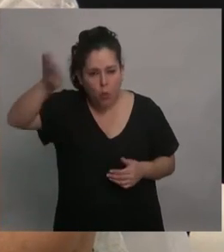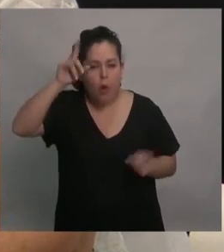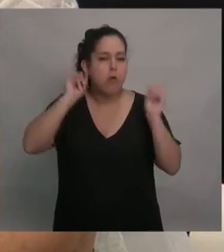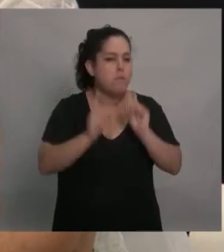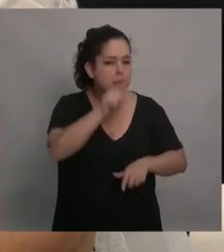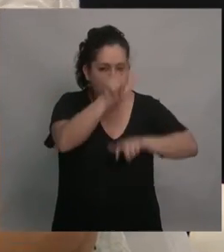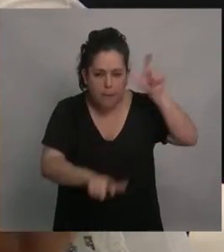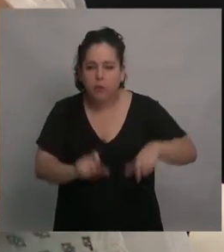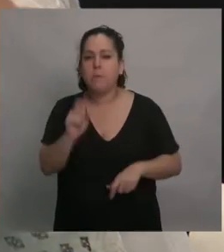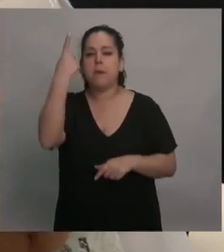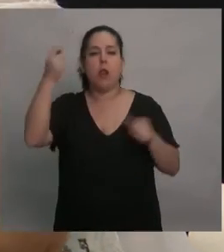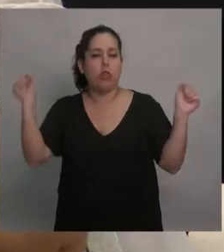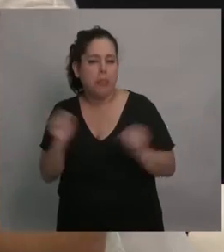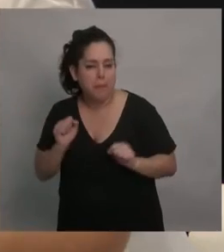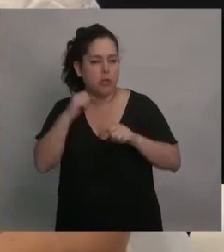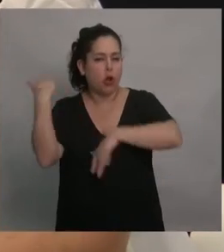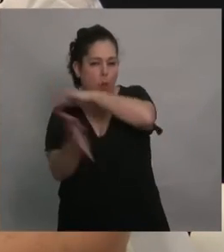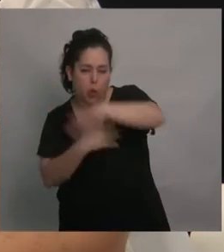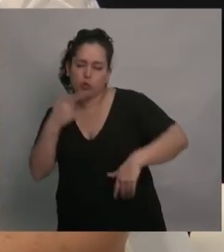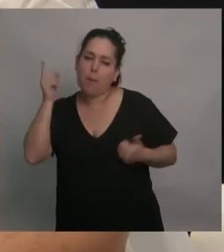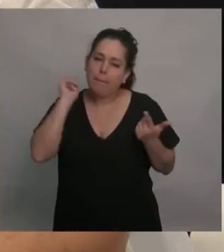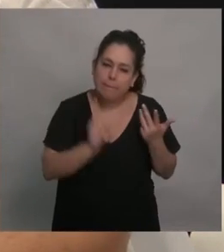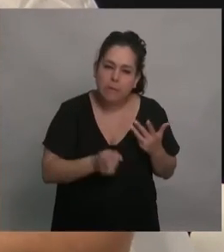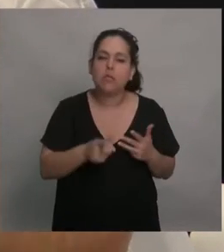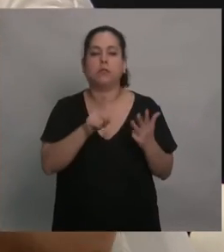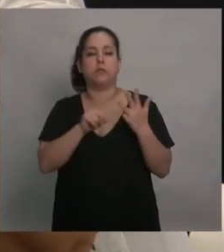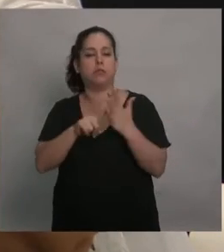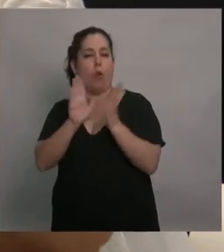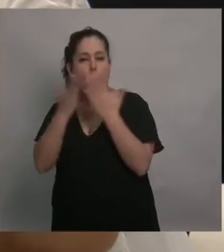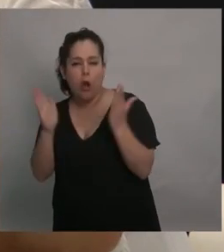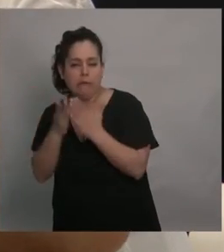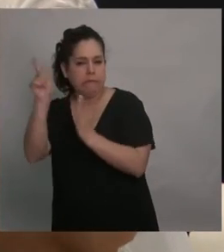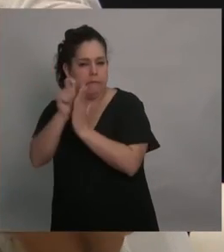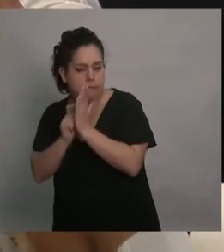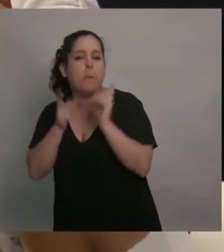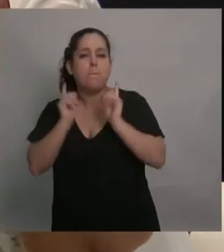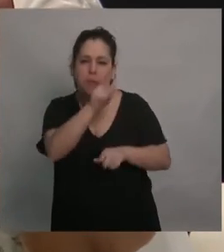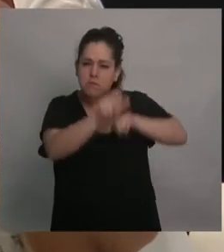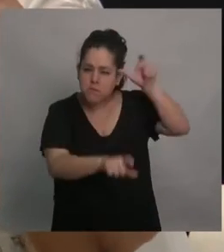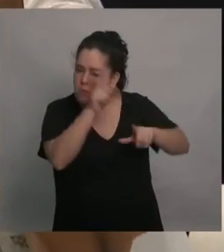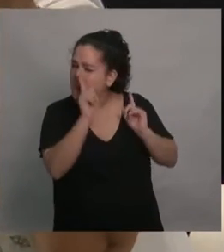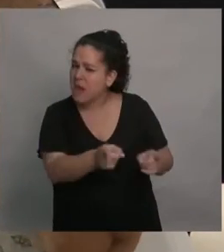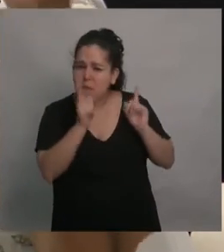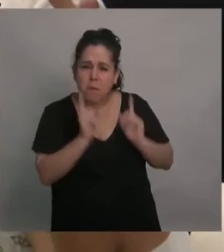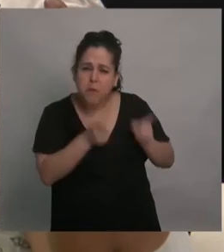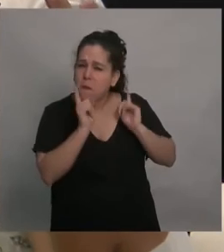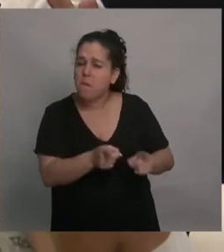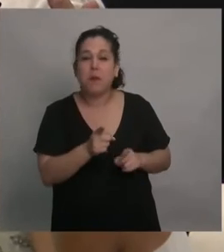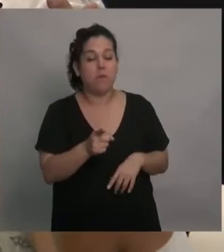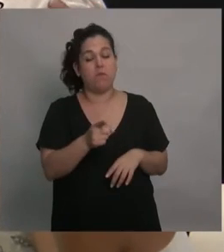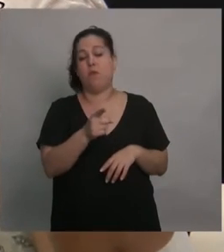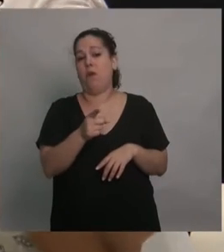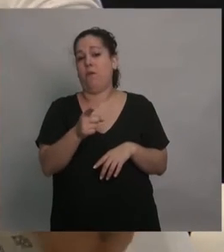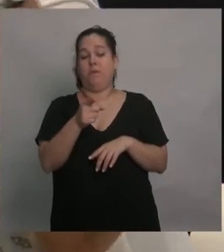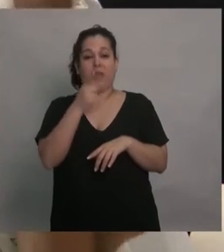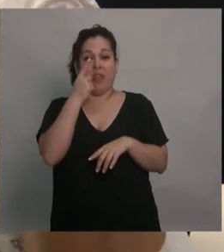el 1 de mayo, que habían vivido de la libreta de abastecimiento, y no reclamaron jamás ni que le dieran el honor de